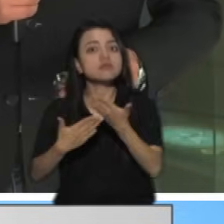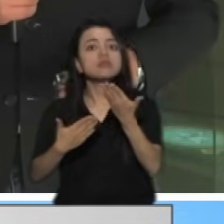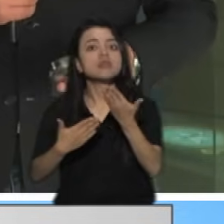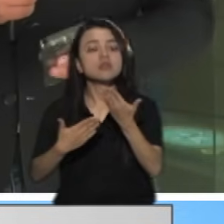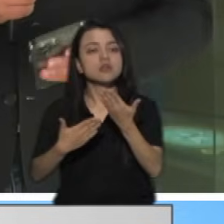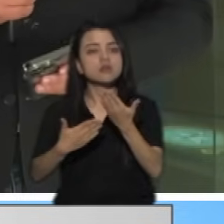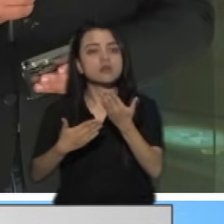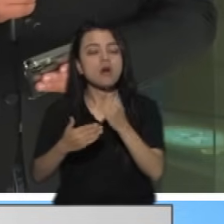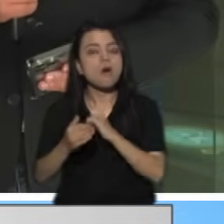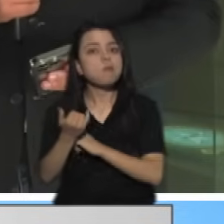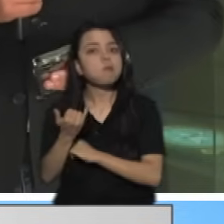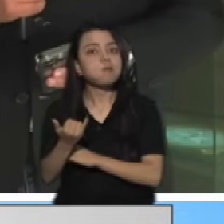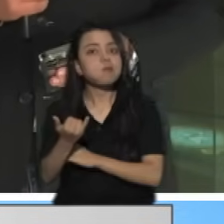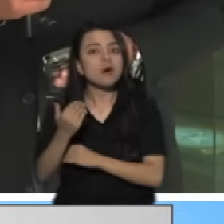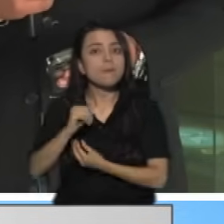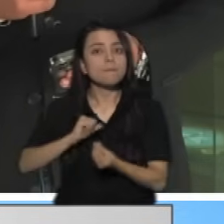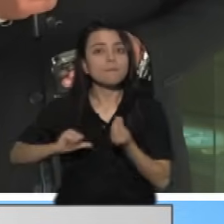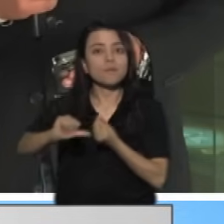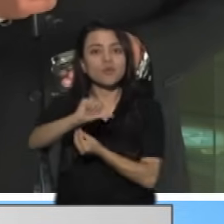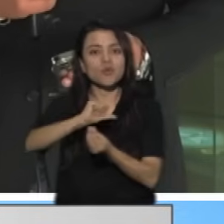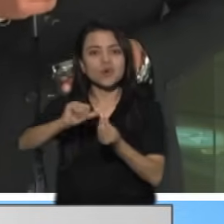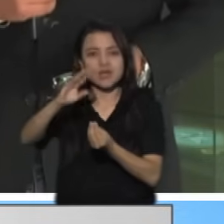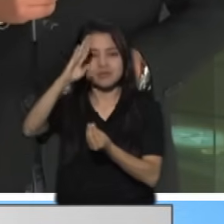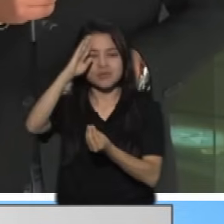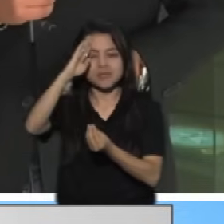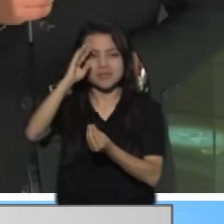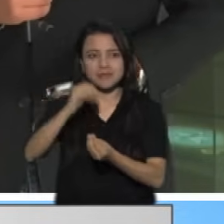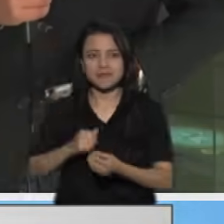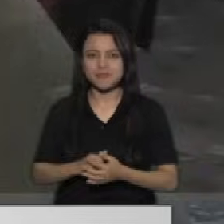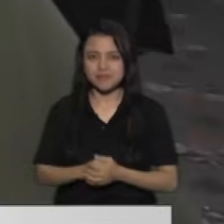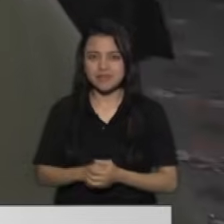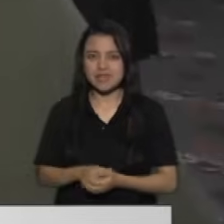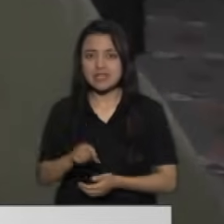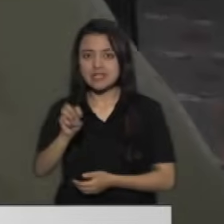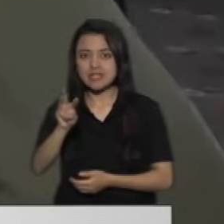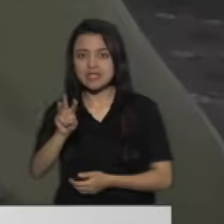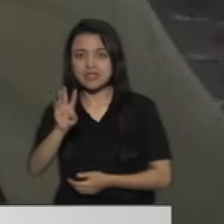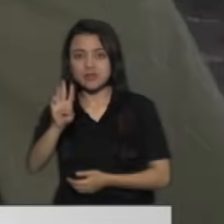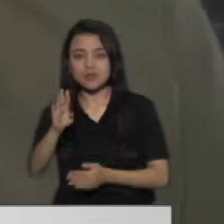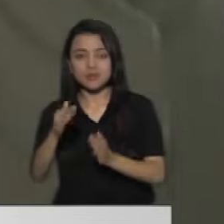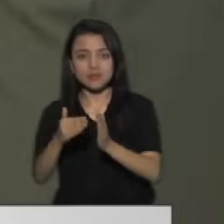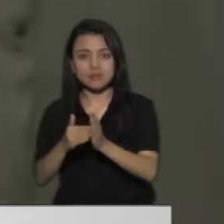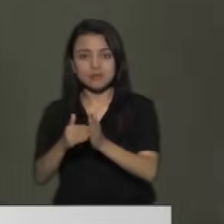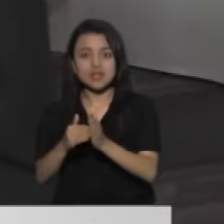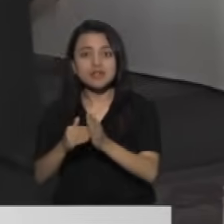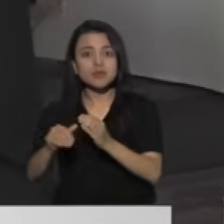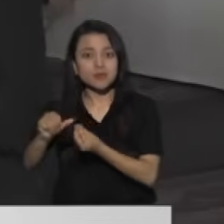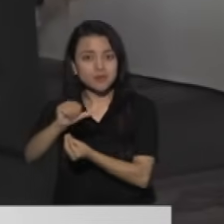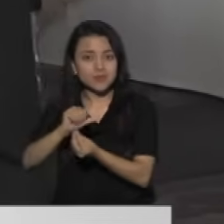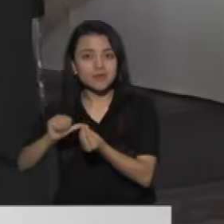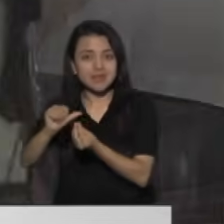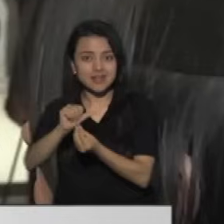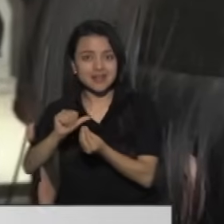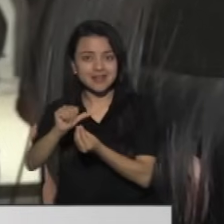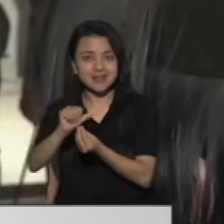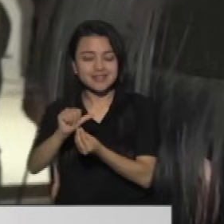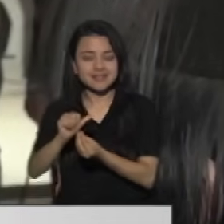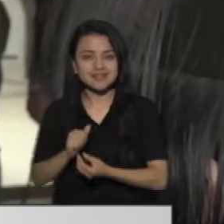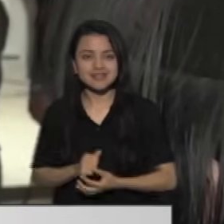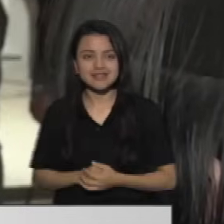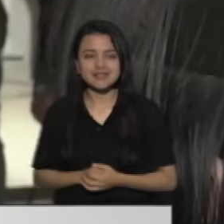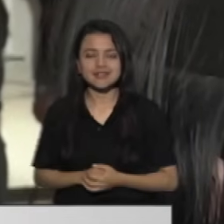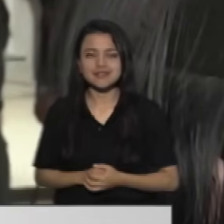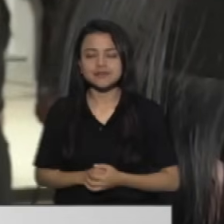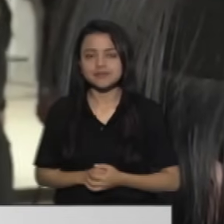Tener en cuenta que en Colombia de 164.000 policías, 34.000 son mujeres. De posicionar,